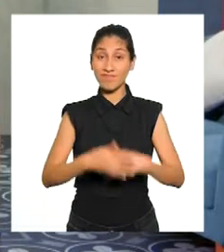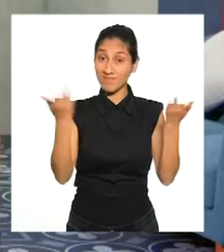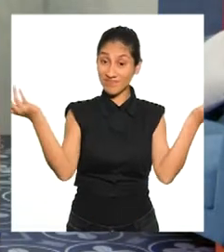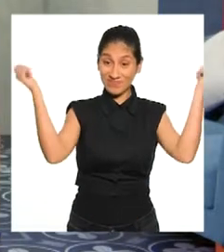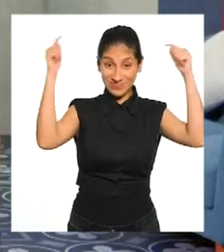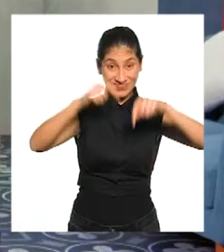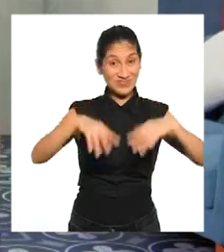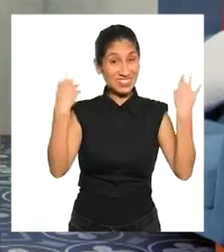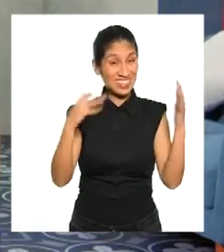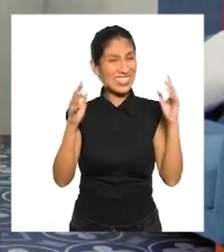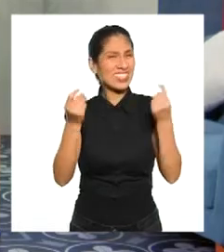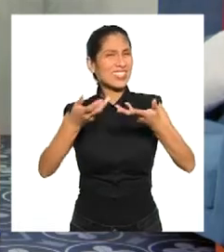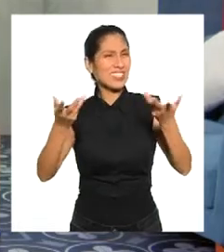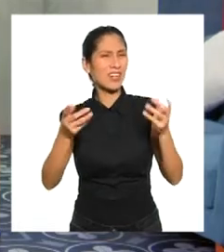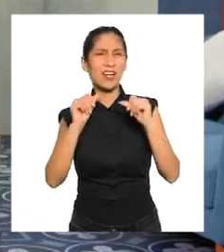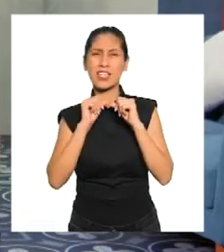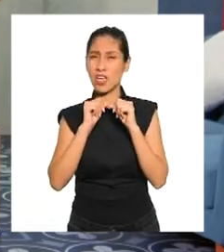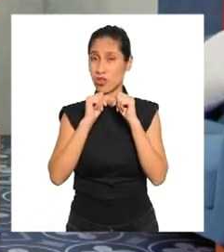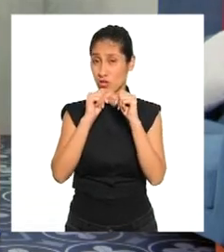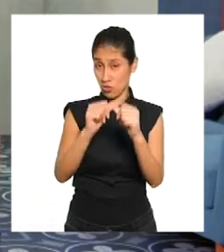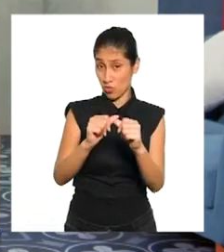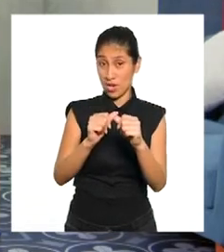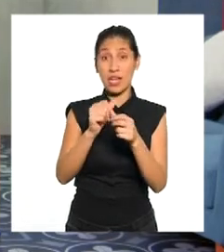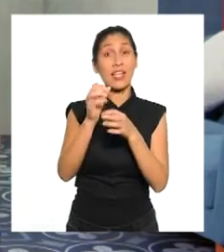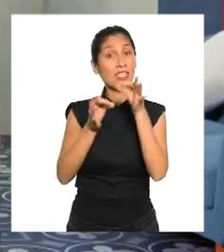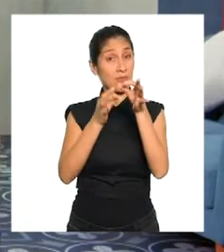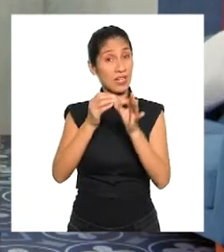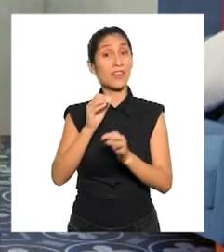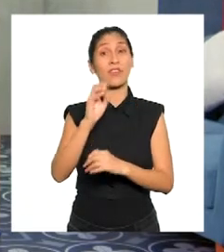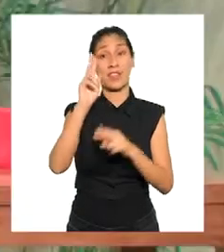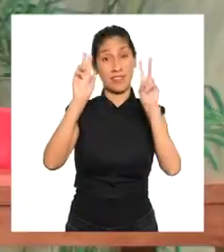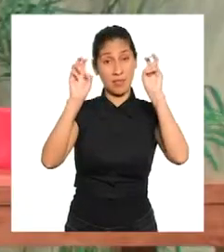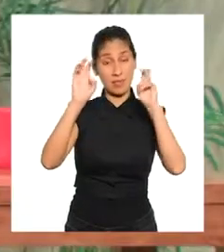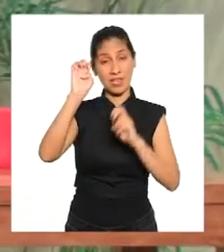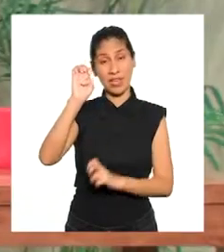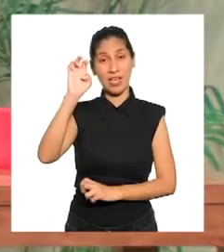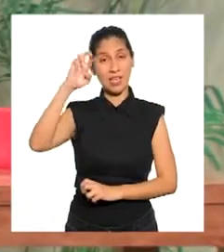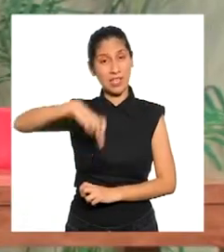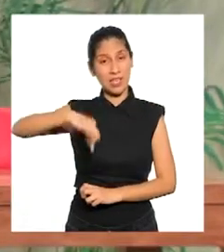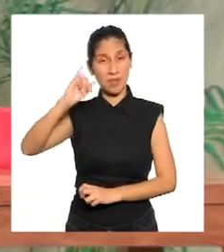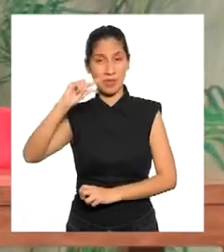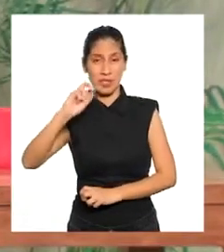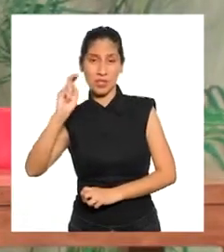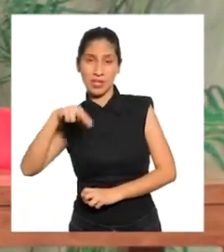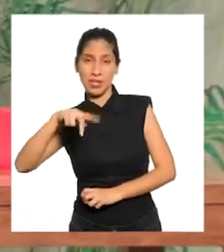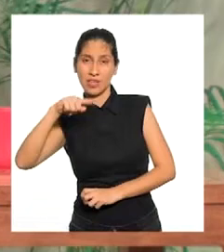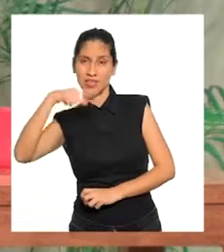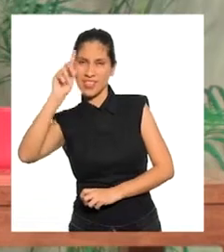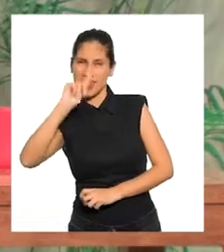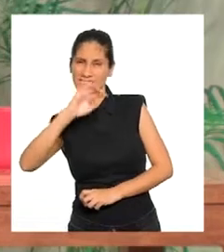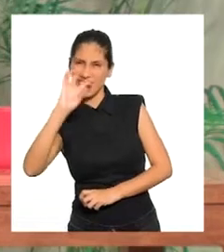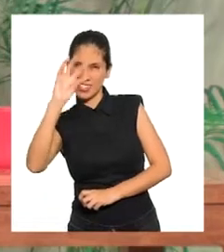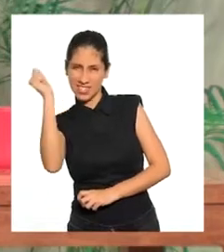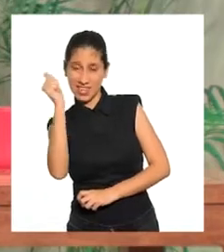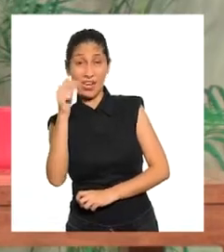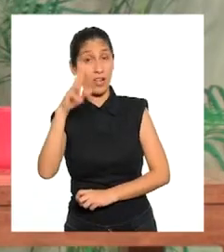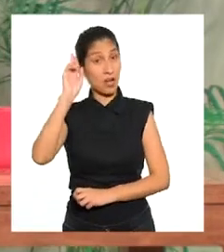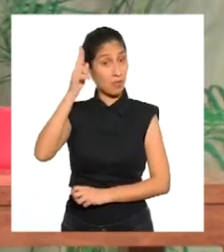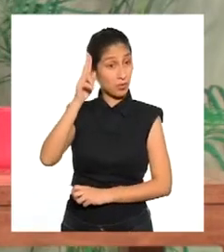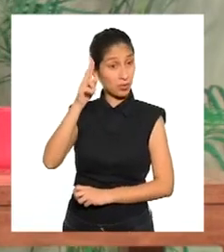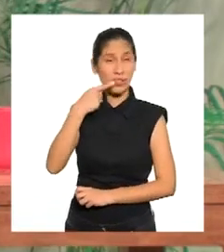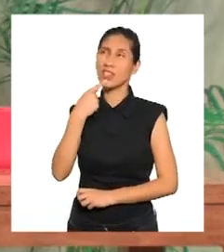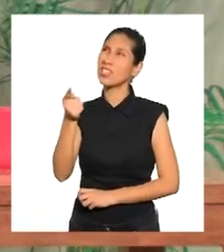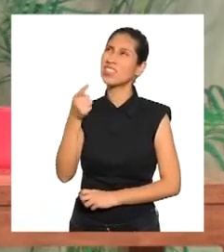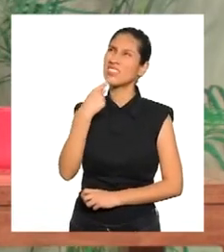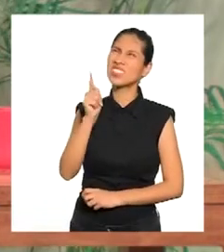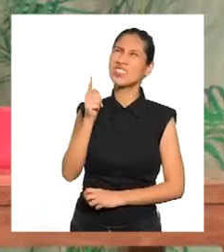Ya estamos de regreso y nos toca seguir hablando de la epigenética. Llamemos al profesor para que nos cuente más de